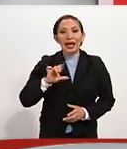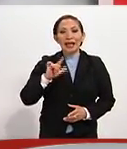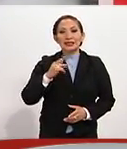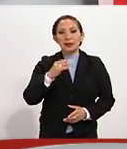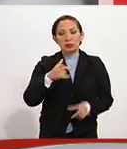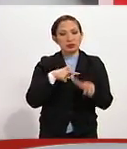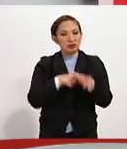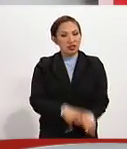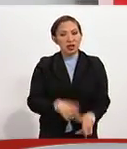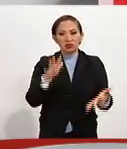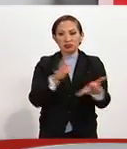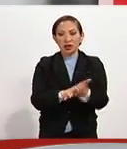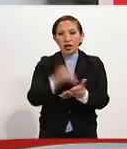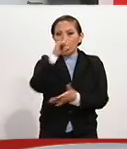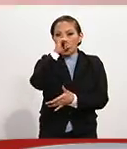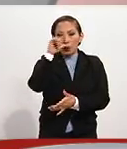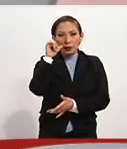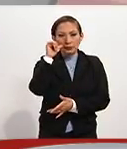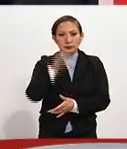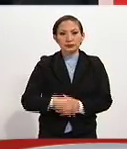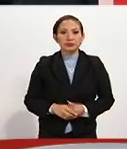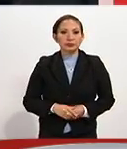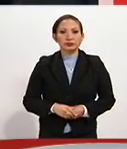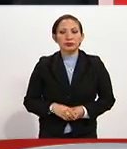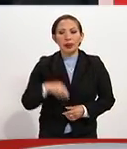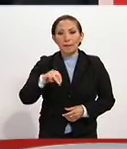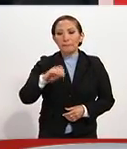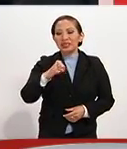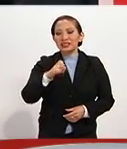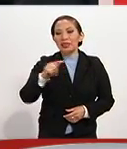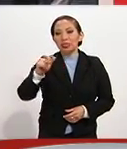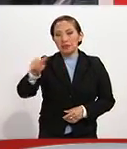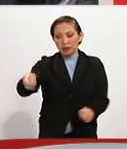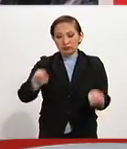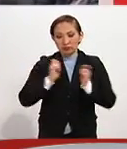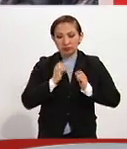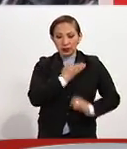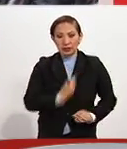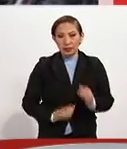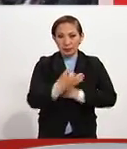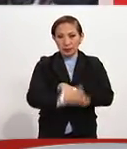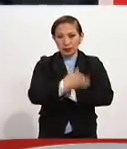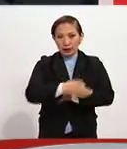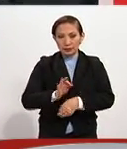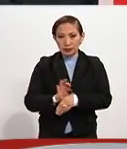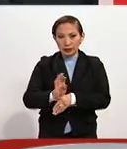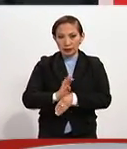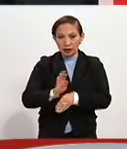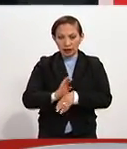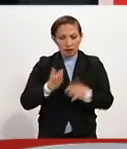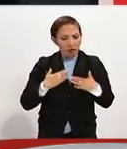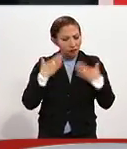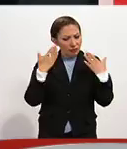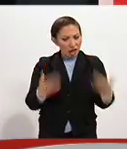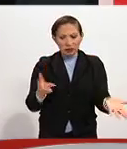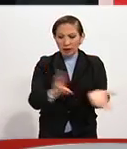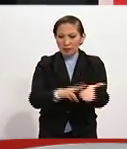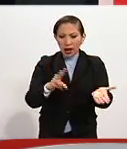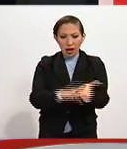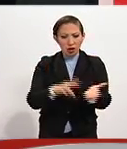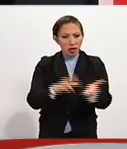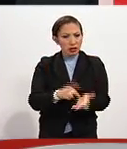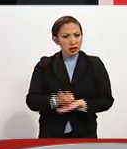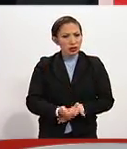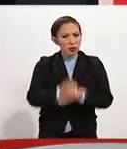Guzmán continúa en el penal de Ciudad Juárez. Michel Temer asume la presidencia interina de Brasil. Confianza a los valores que nos